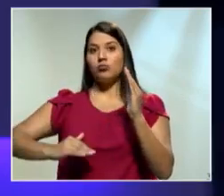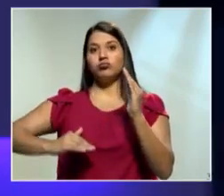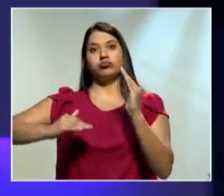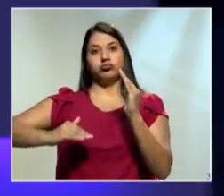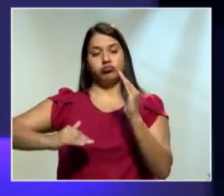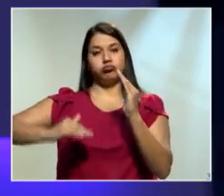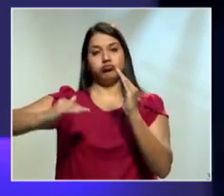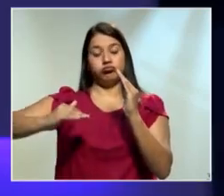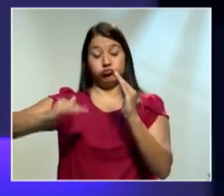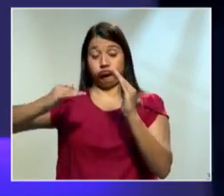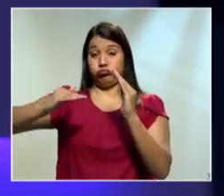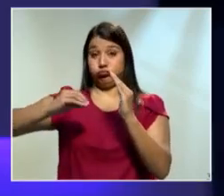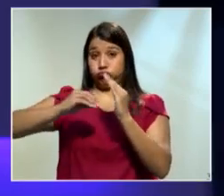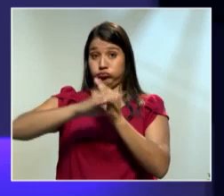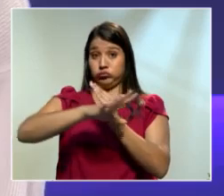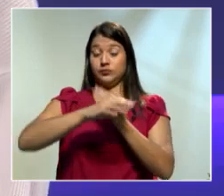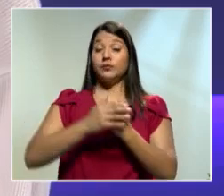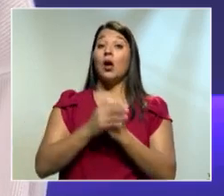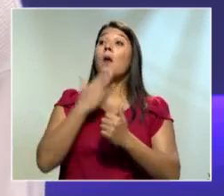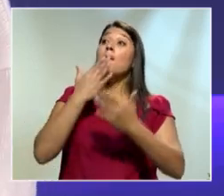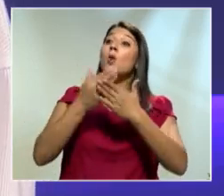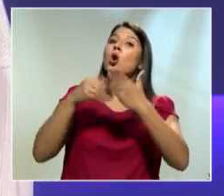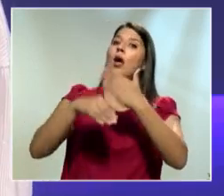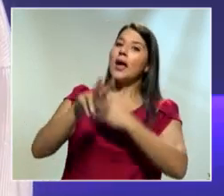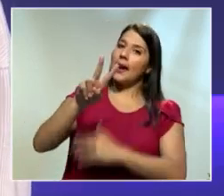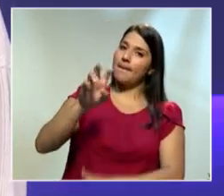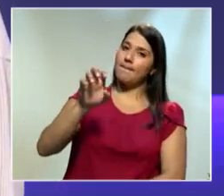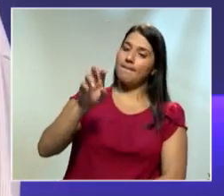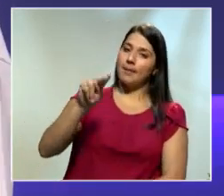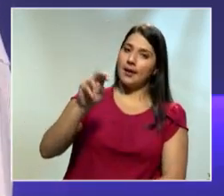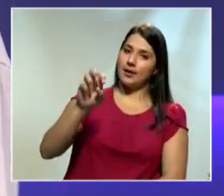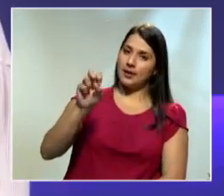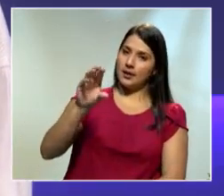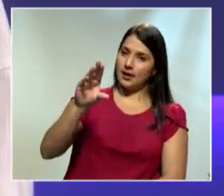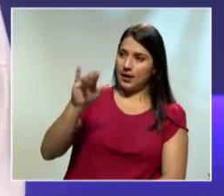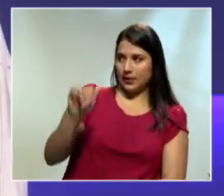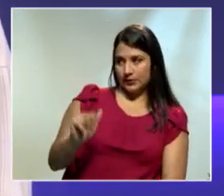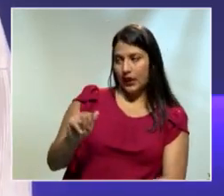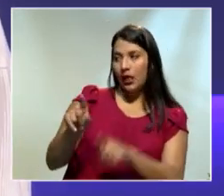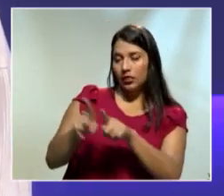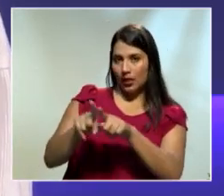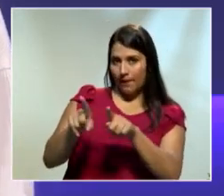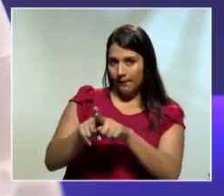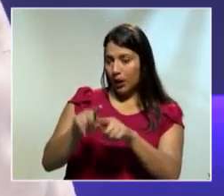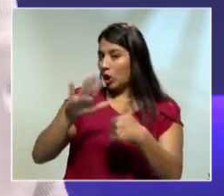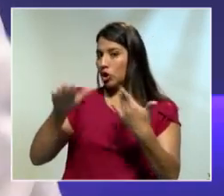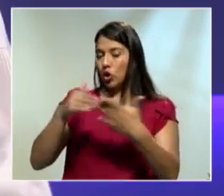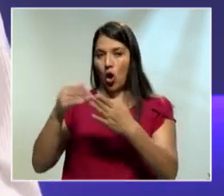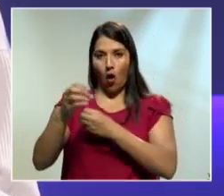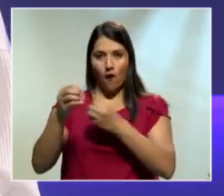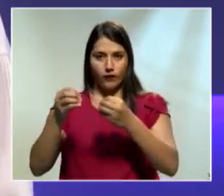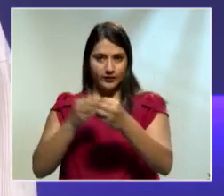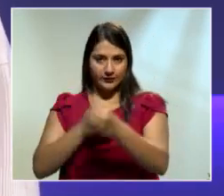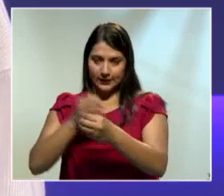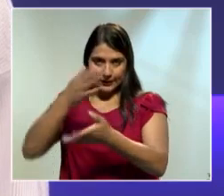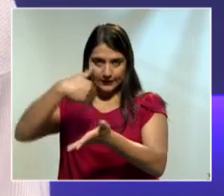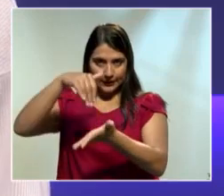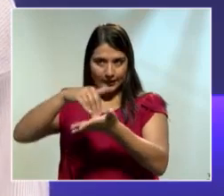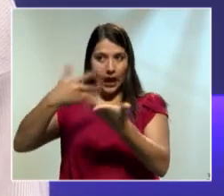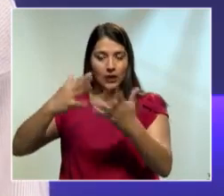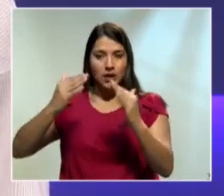subido notablemente. Bueno, en Venecia, ¿verdad? Que incluso el Parlamento, ¿verdad? Todas las oficinas centrales quedaron inundadas,